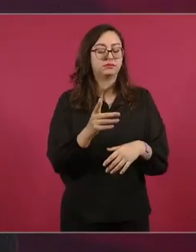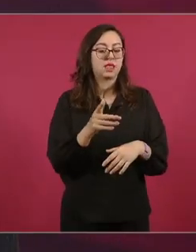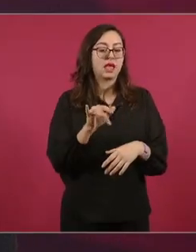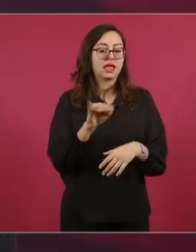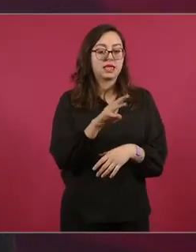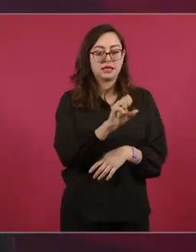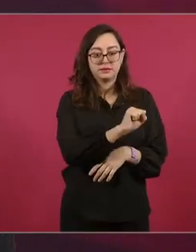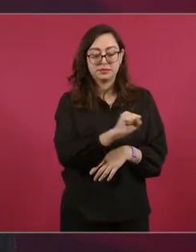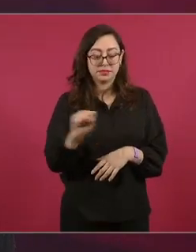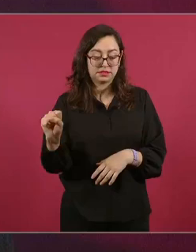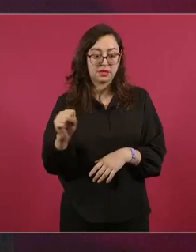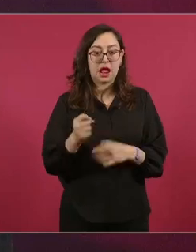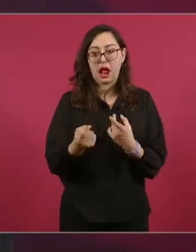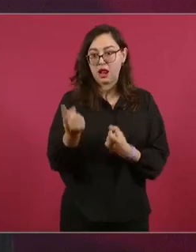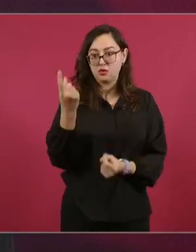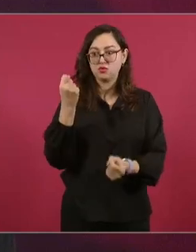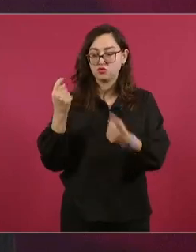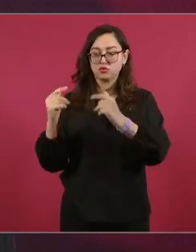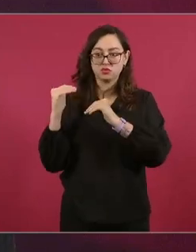aquí decíamos es